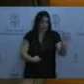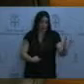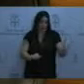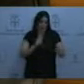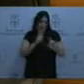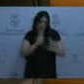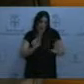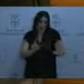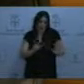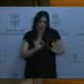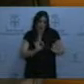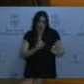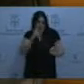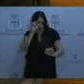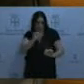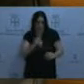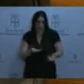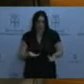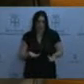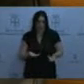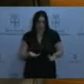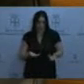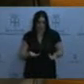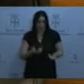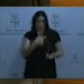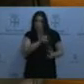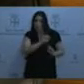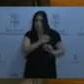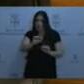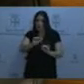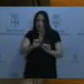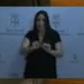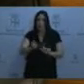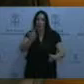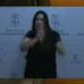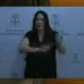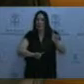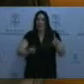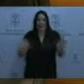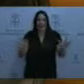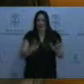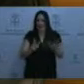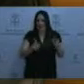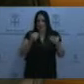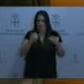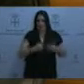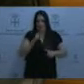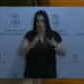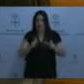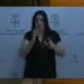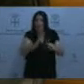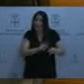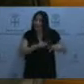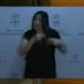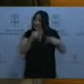proteste, escuche un poco. Están dando la espalda a un drama humanitario. Y no están dando respuesta, no están